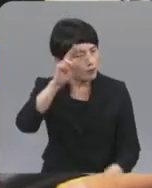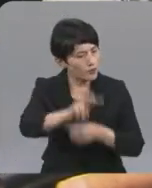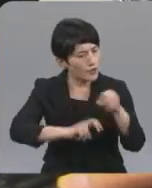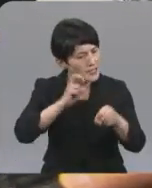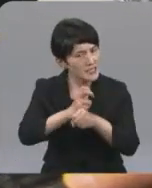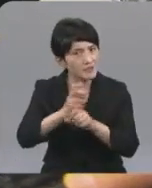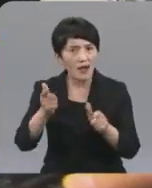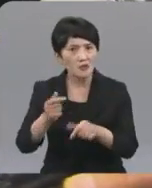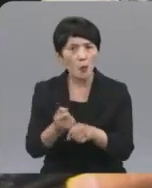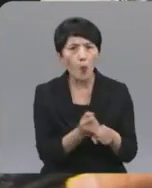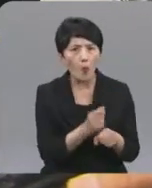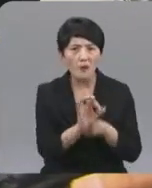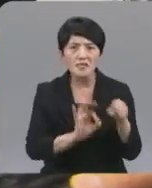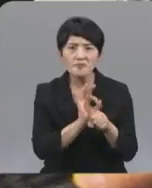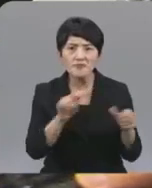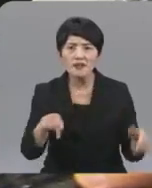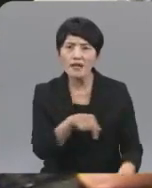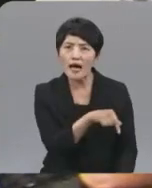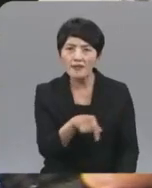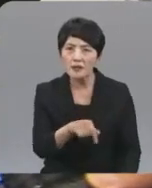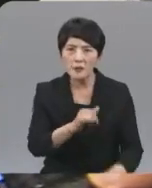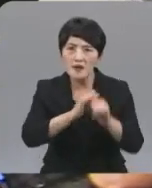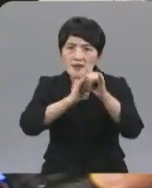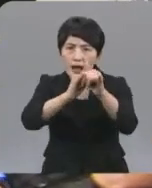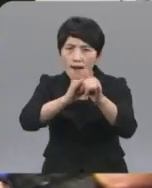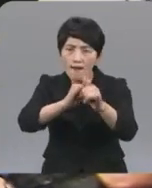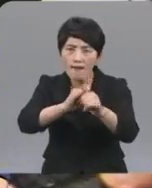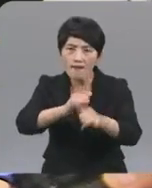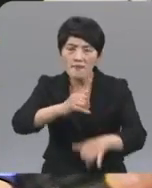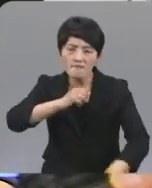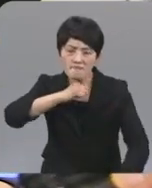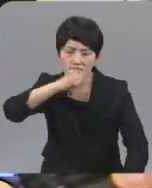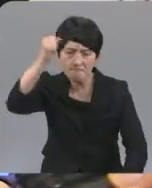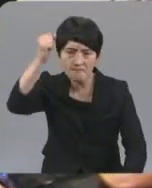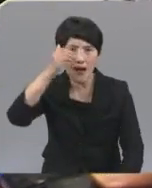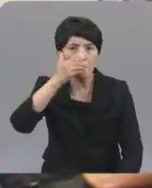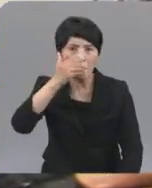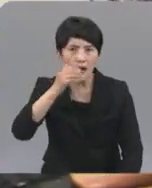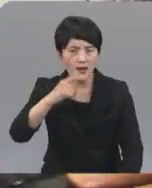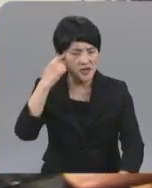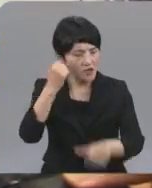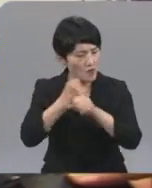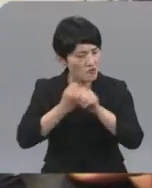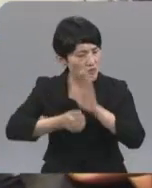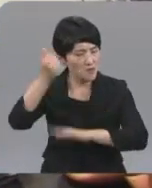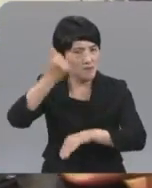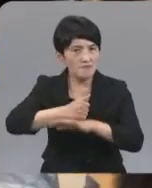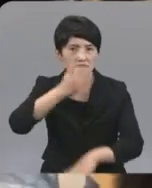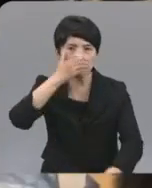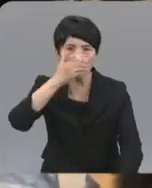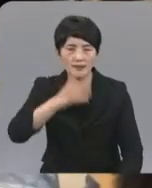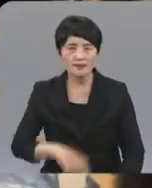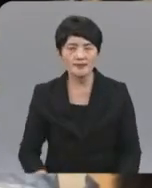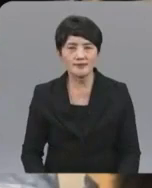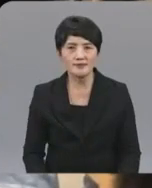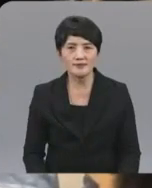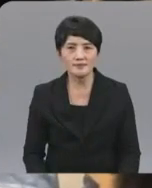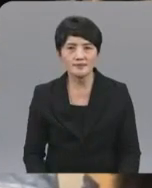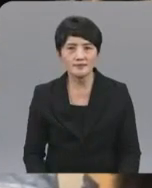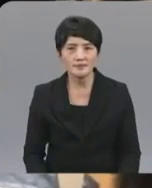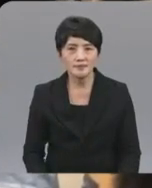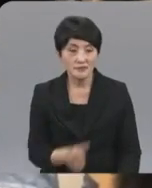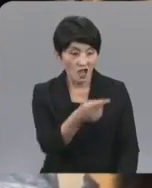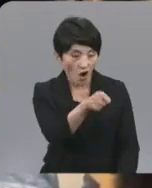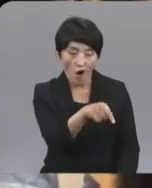excepcionales y auguró que al disponer de un ambiente de investigación adecuado podrán alcanzar notables logros durante la próxima década